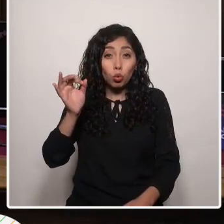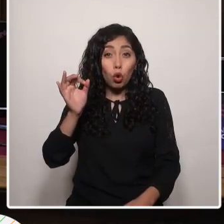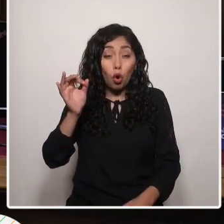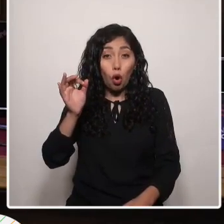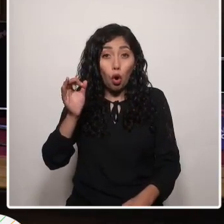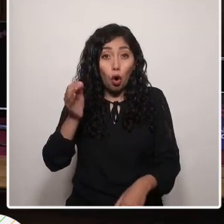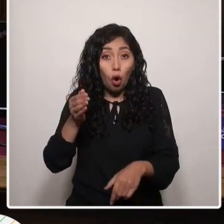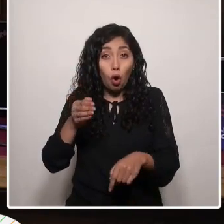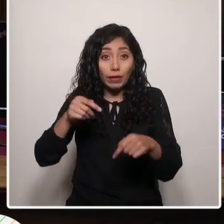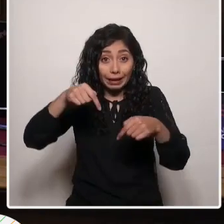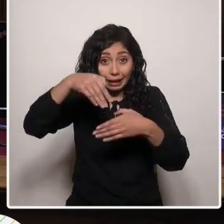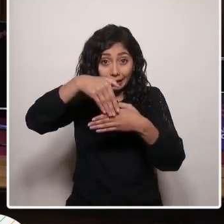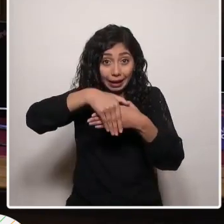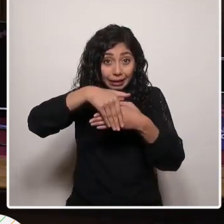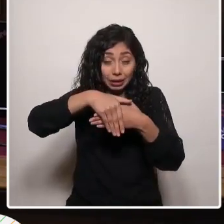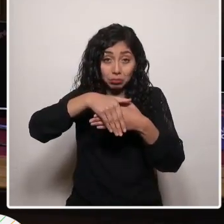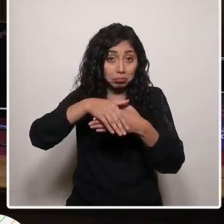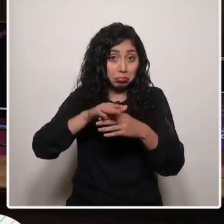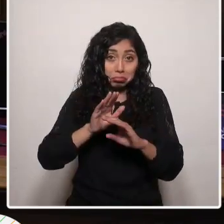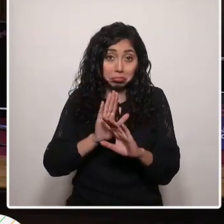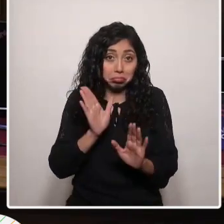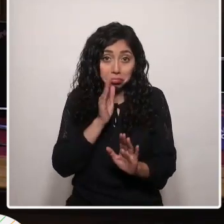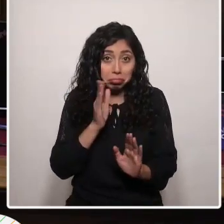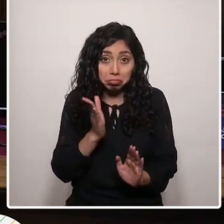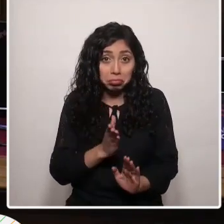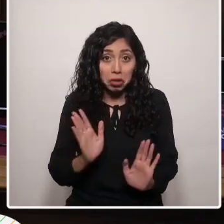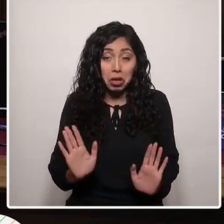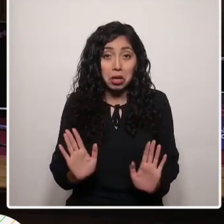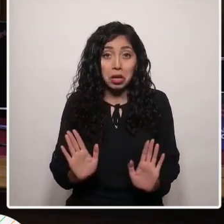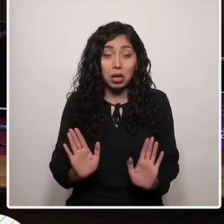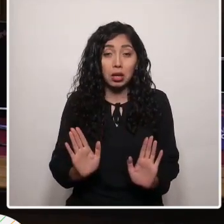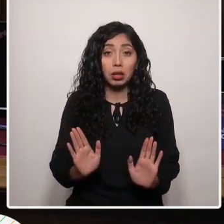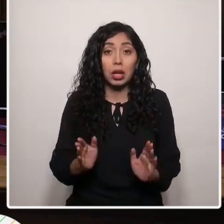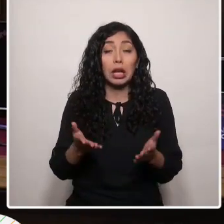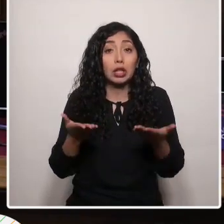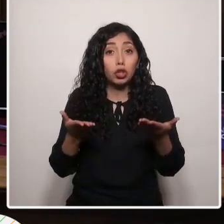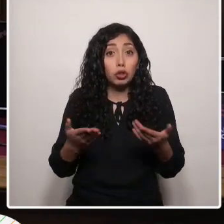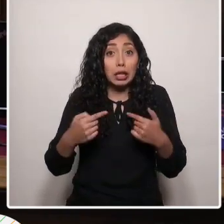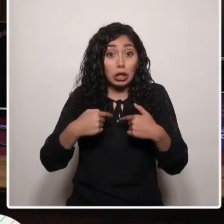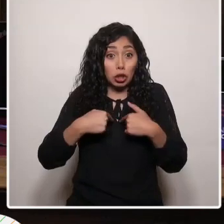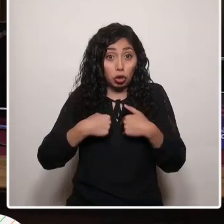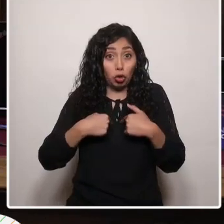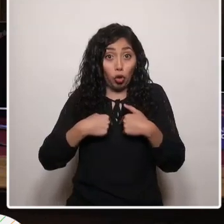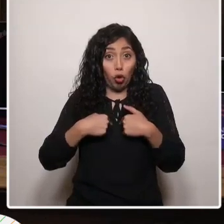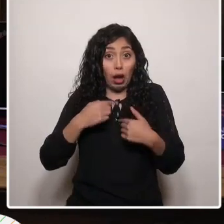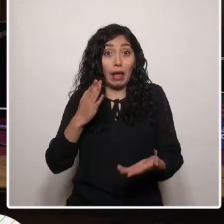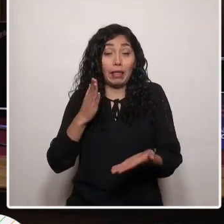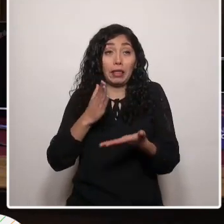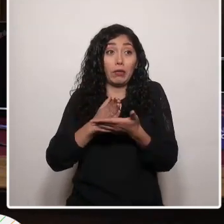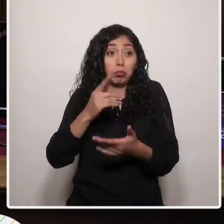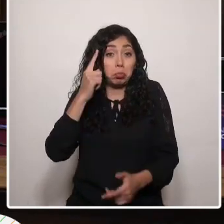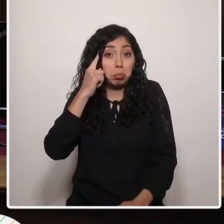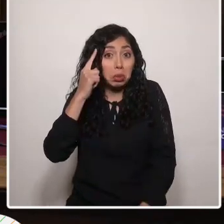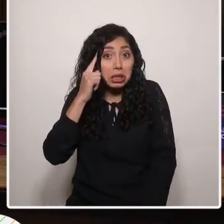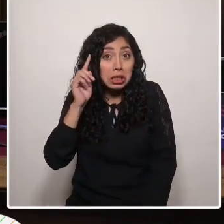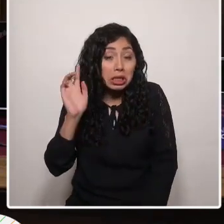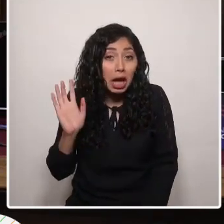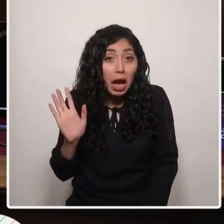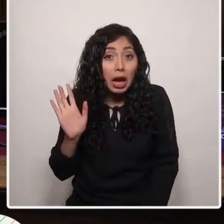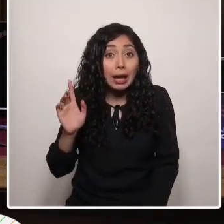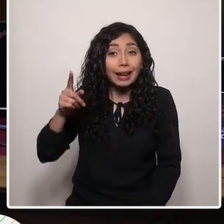reunido esta tarde. De manera que yo debo concluir que